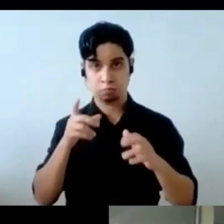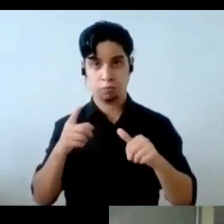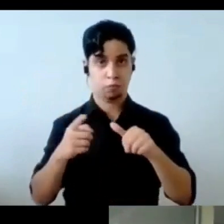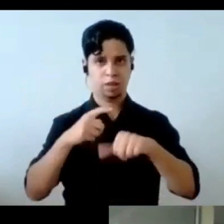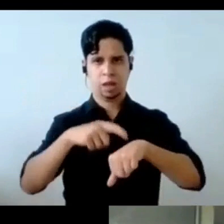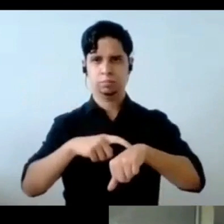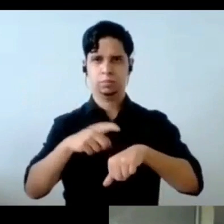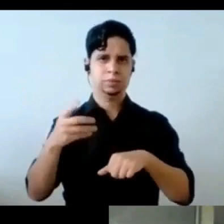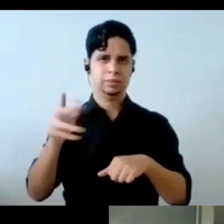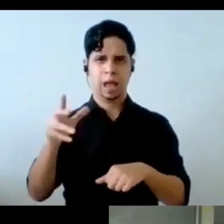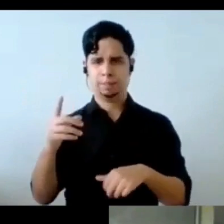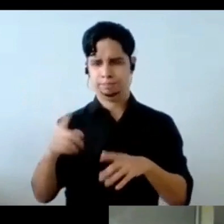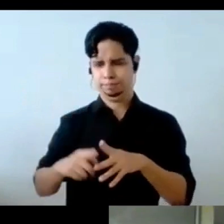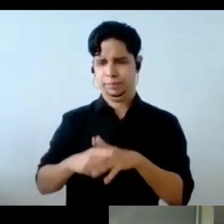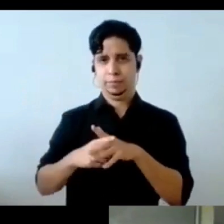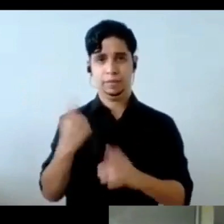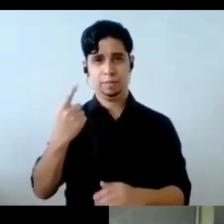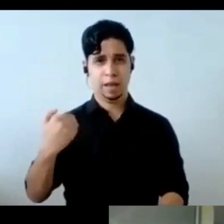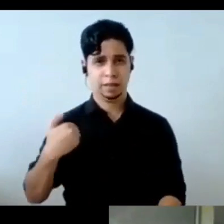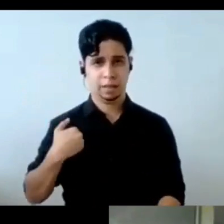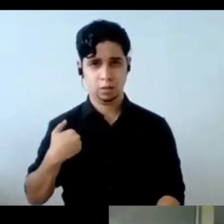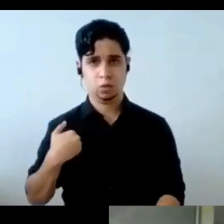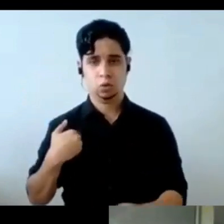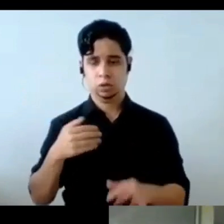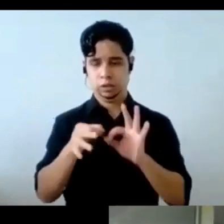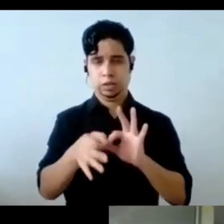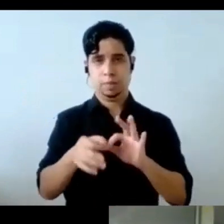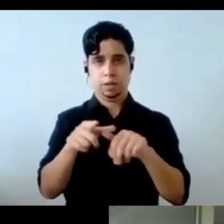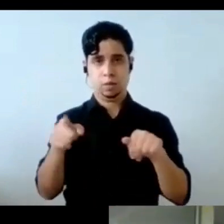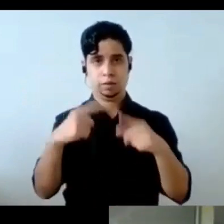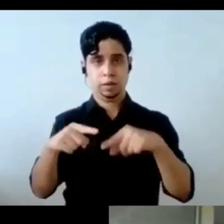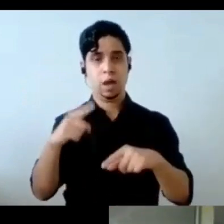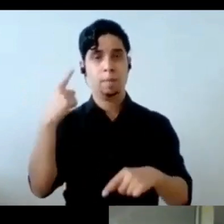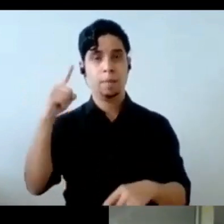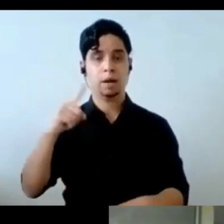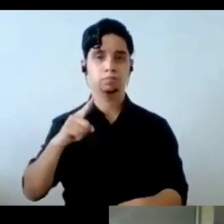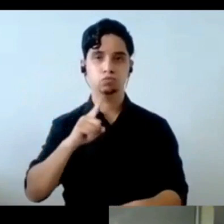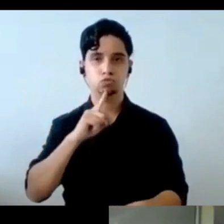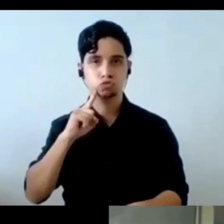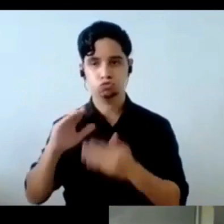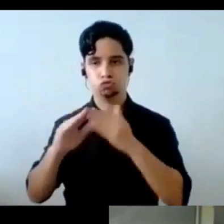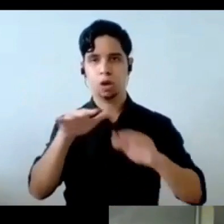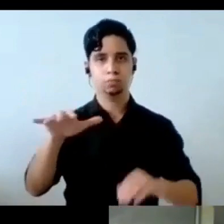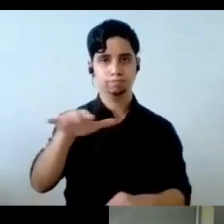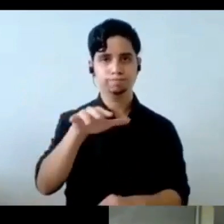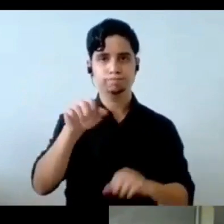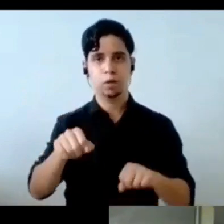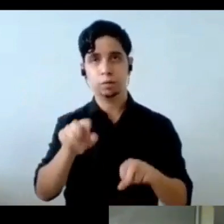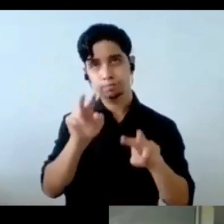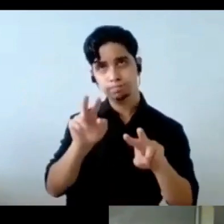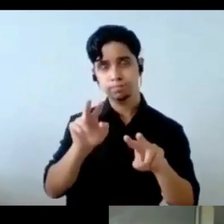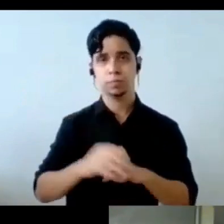desde sus comienzos ha tenido el lenguaje de señas para la comunidad sorda y es un programa